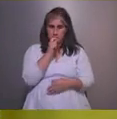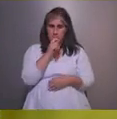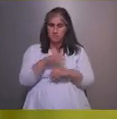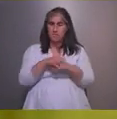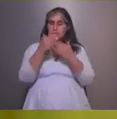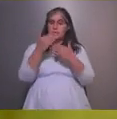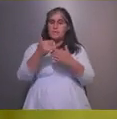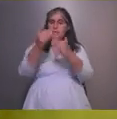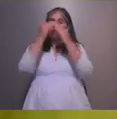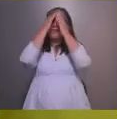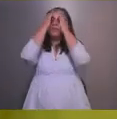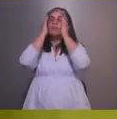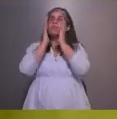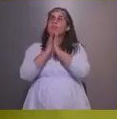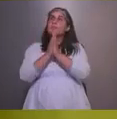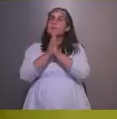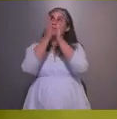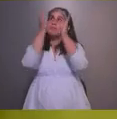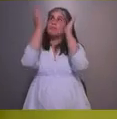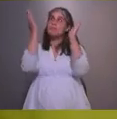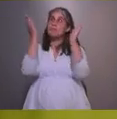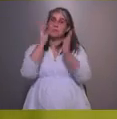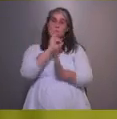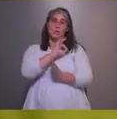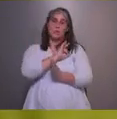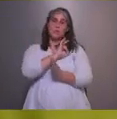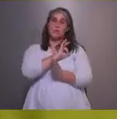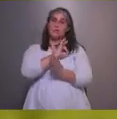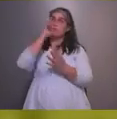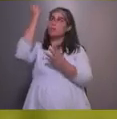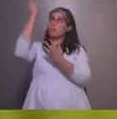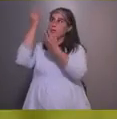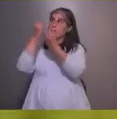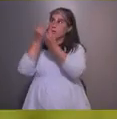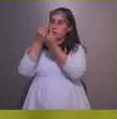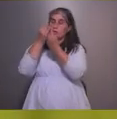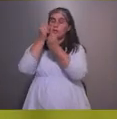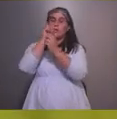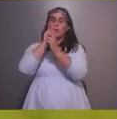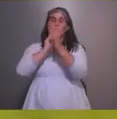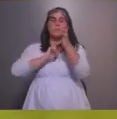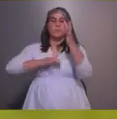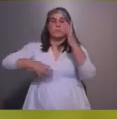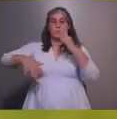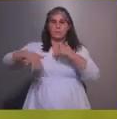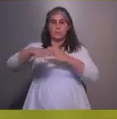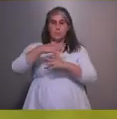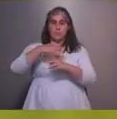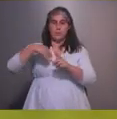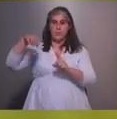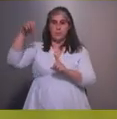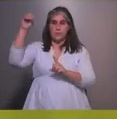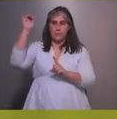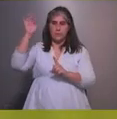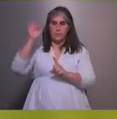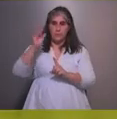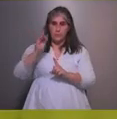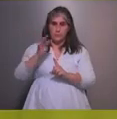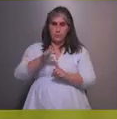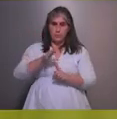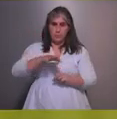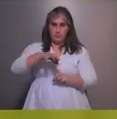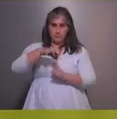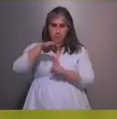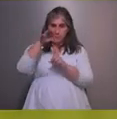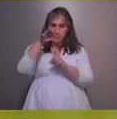salve, María, llena eres de gracia, el Señor es contigo. Bendita tú eres